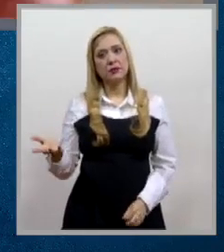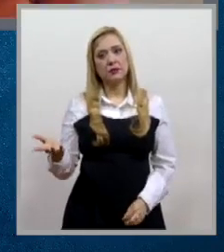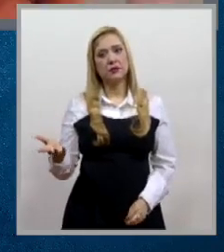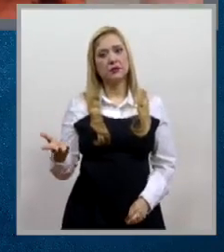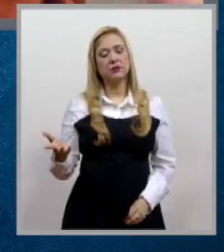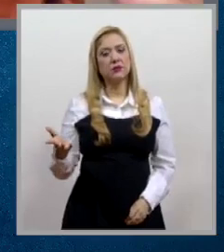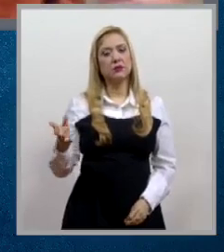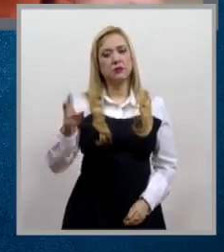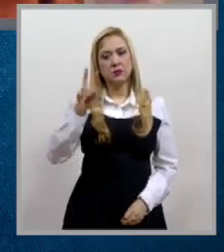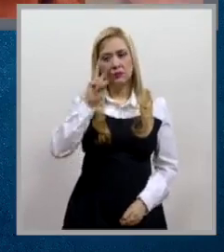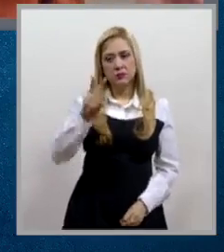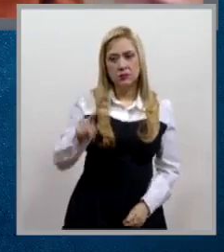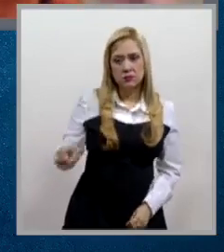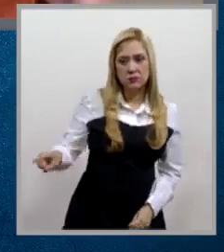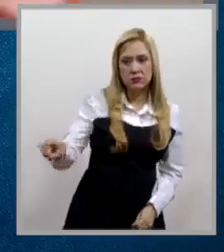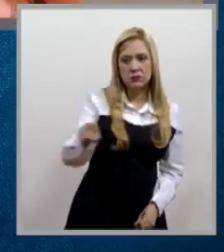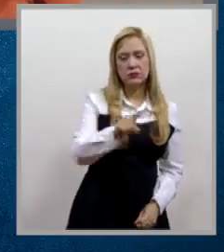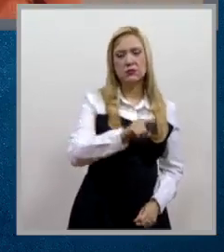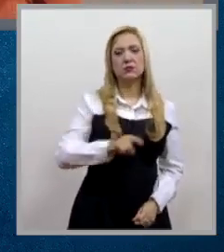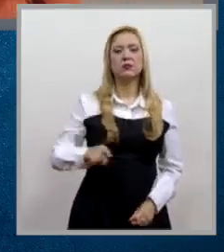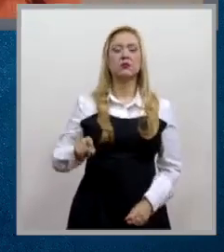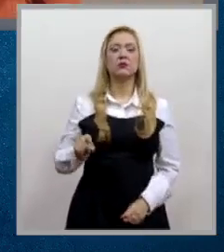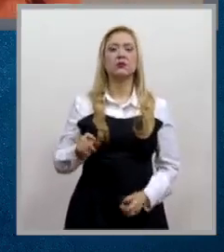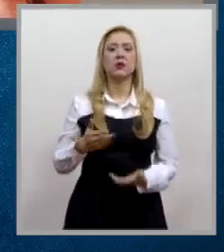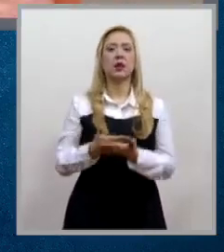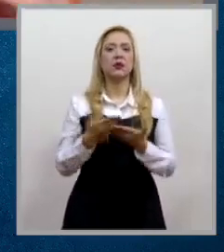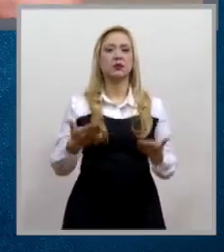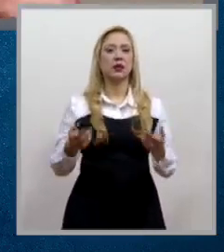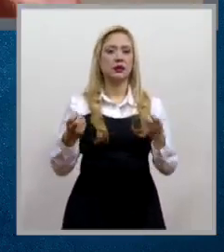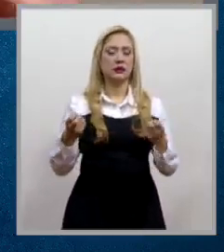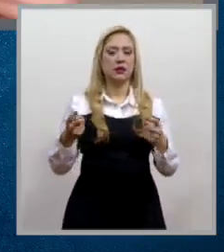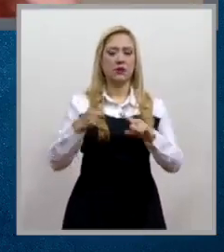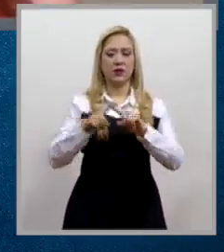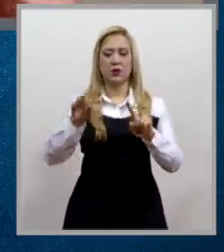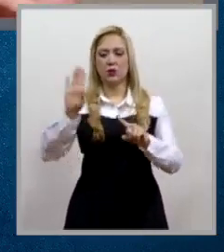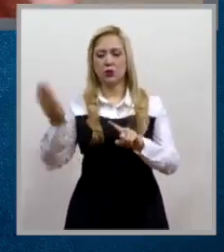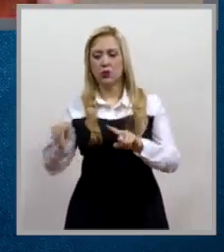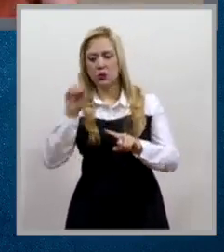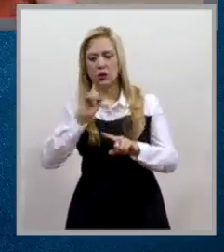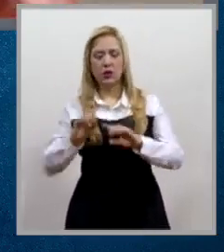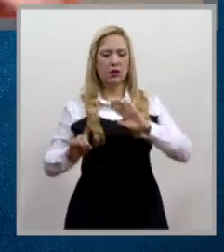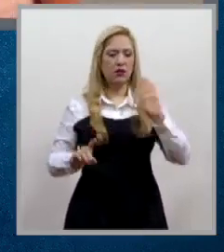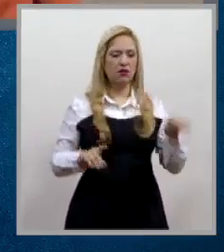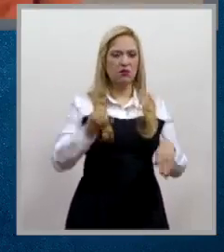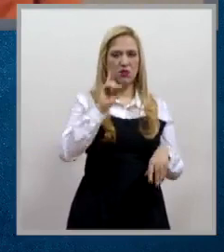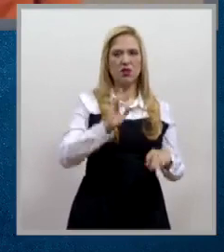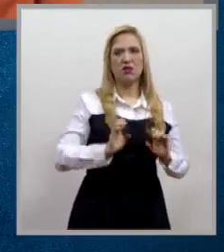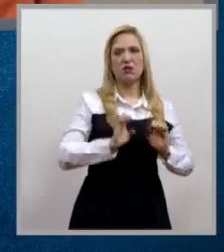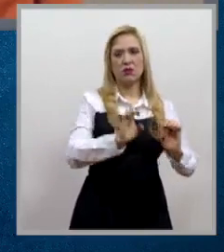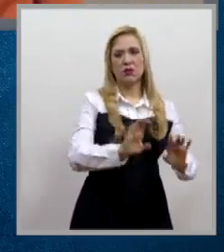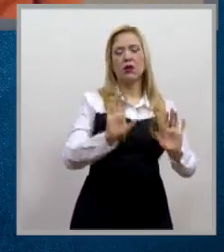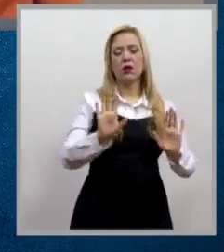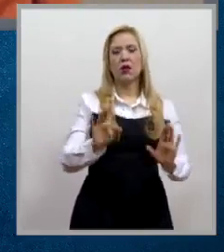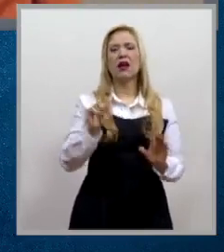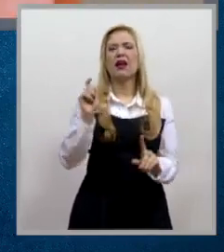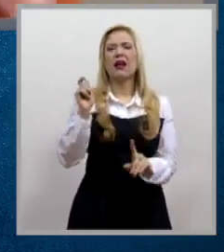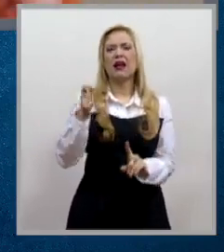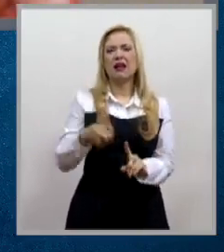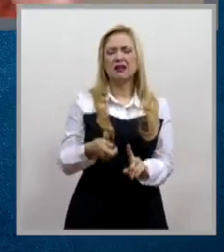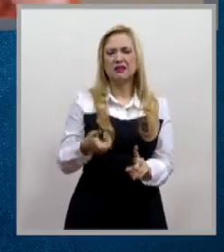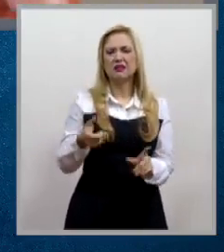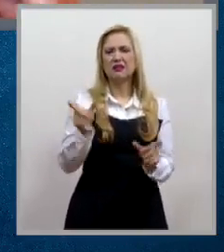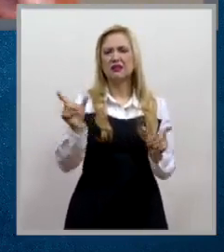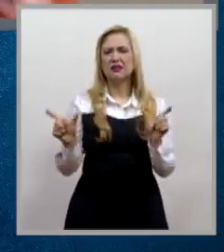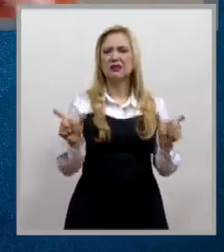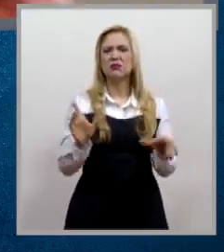este recorrido desde el término femicidio hasta el feminicidio, pero tratemos de entender también cuál es la peculiaridad de este término,